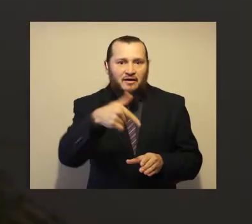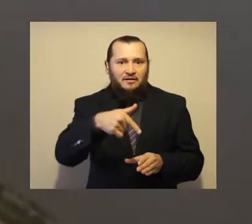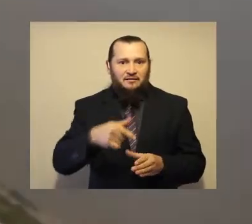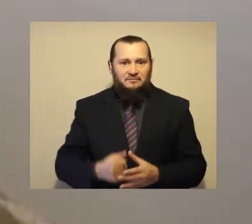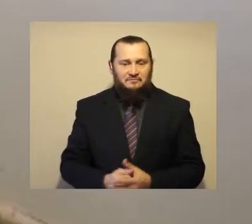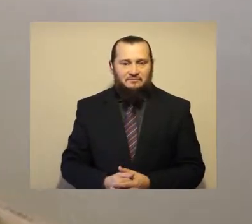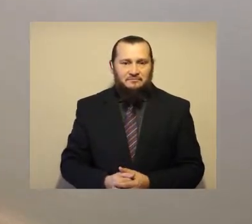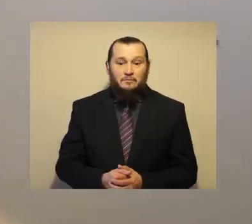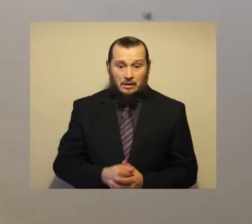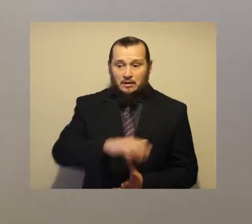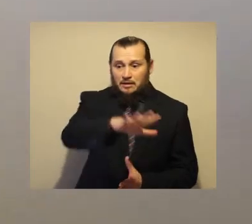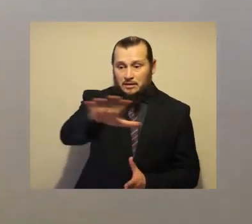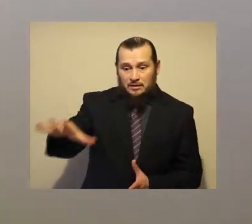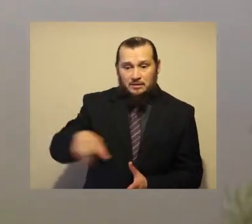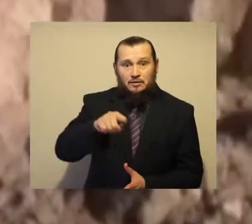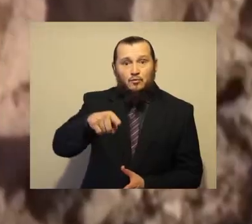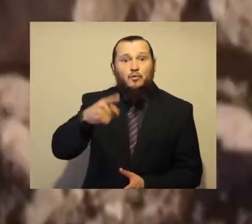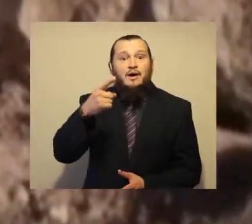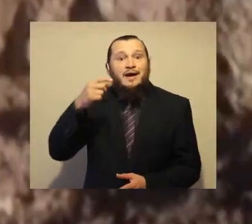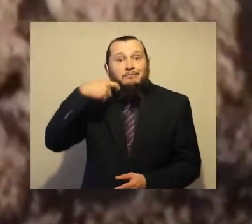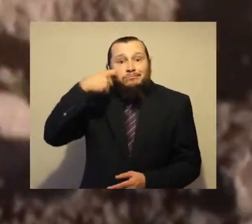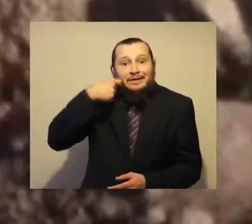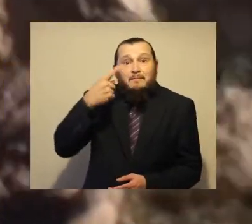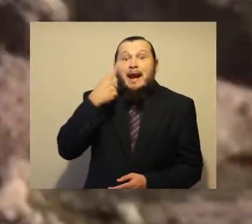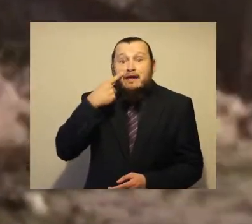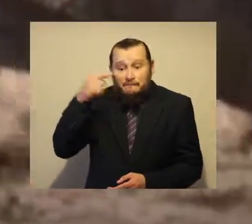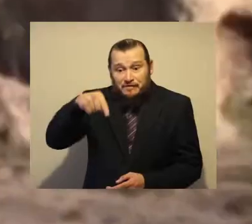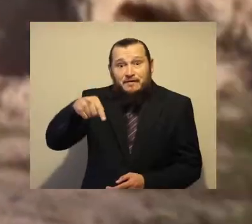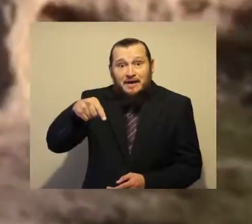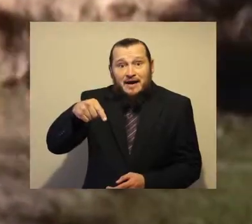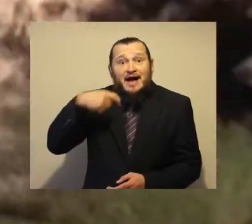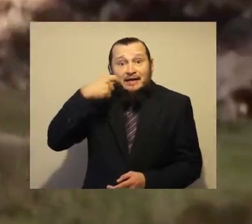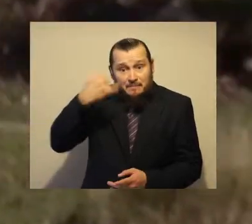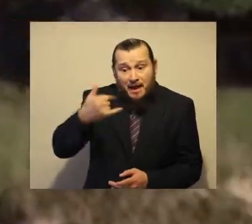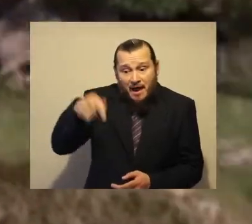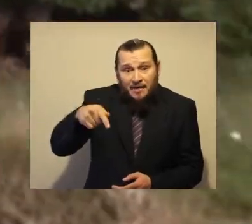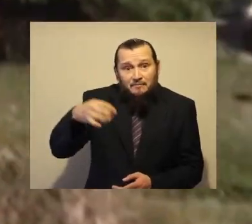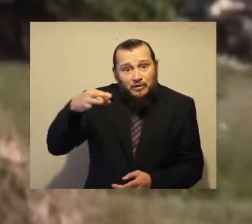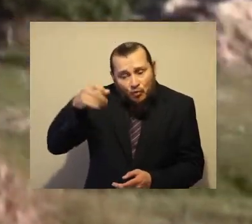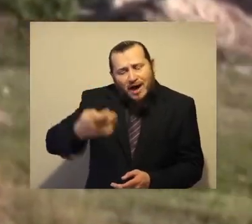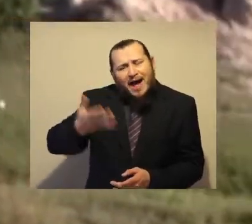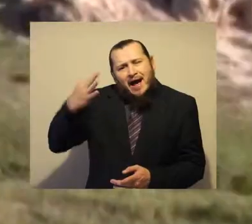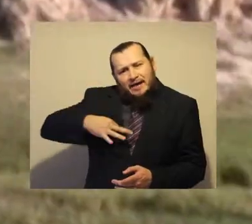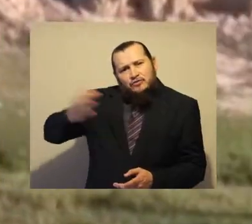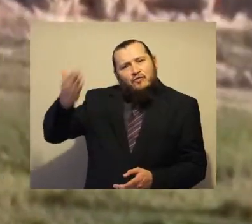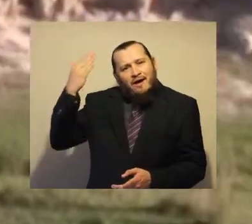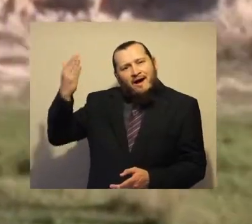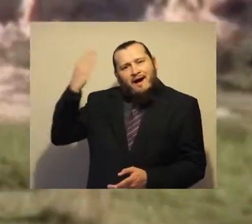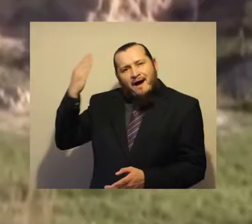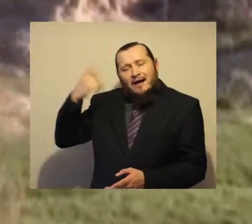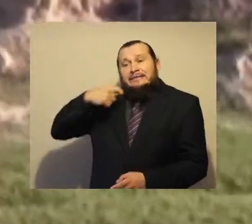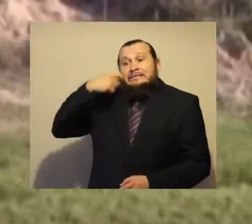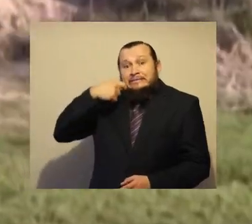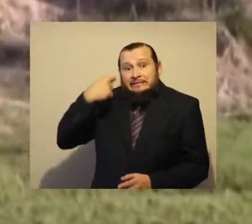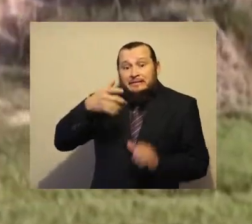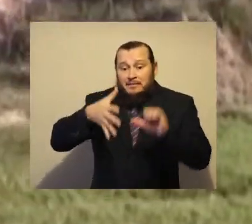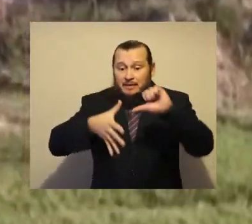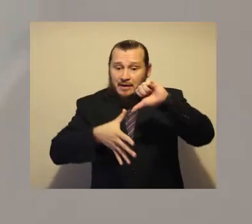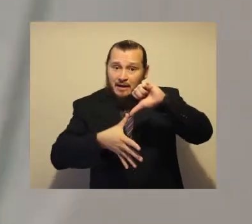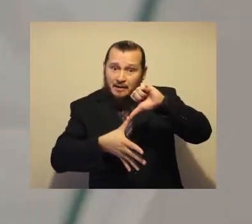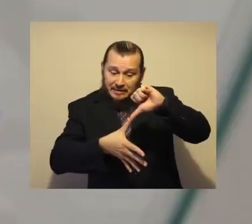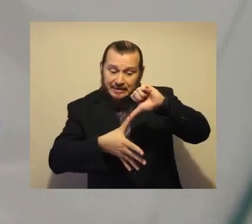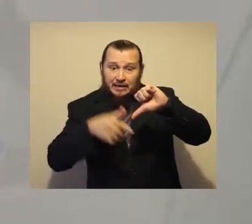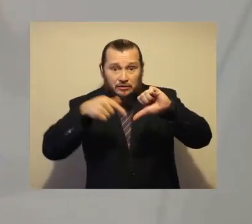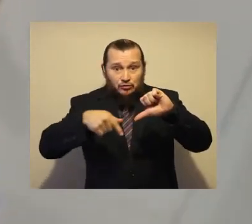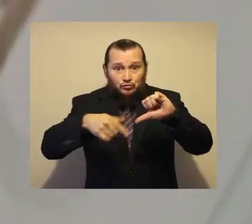lugar. En este lugar conviven las especies endémicas, es decir, aquellos cuyos ancestros estuvieron presentes en América del